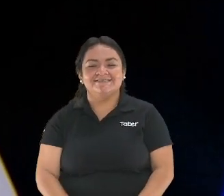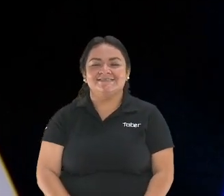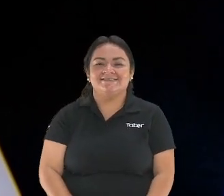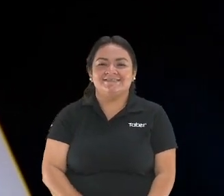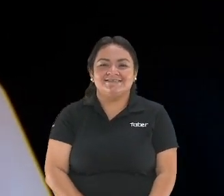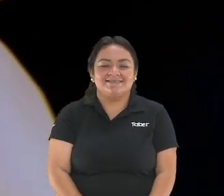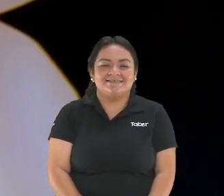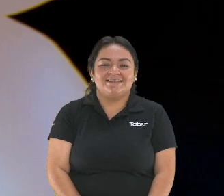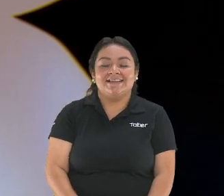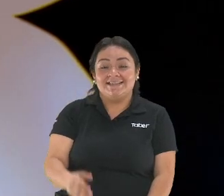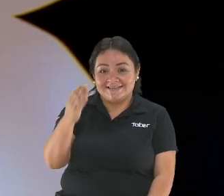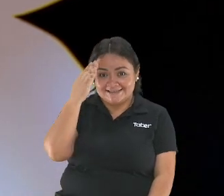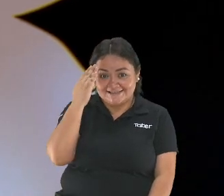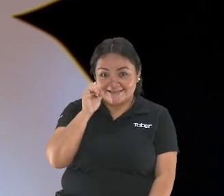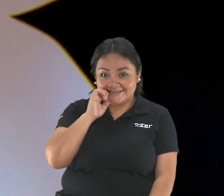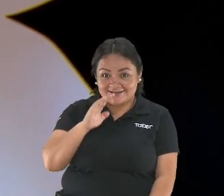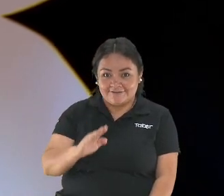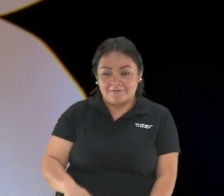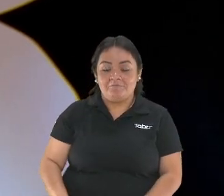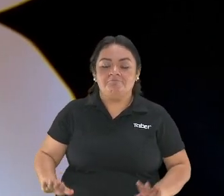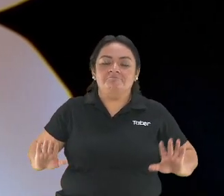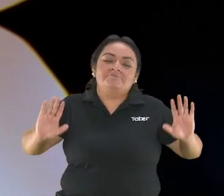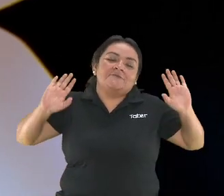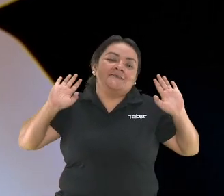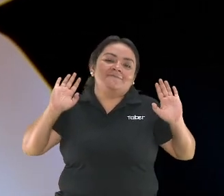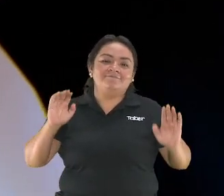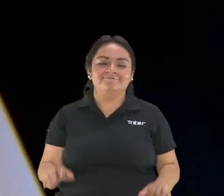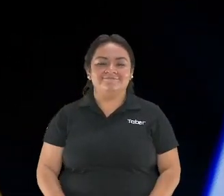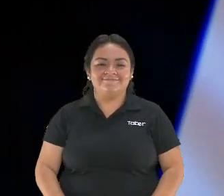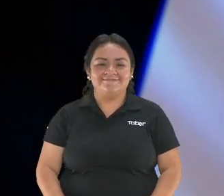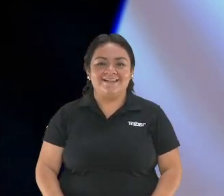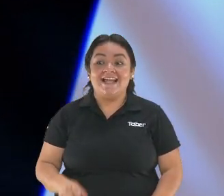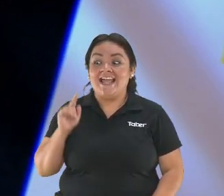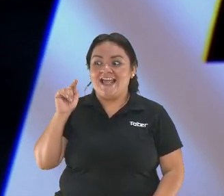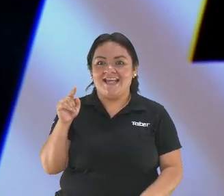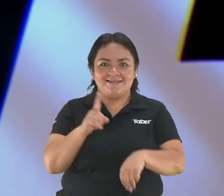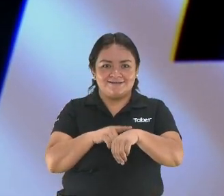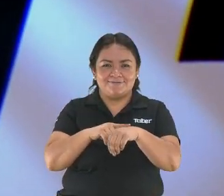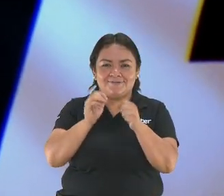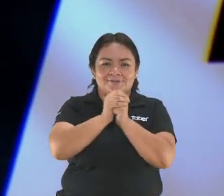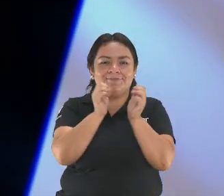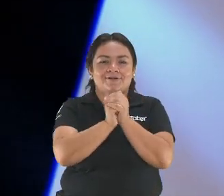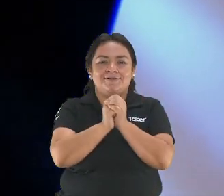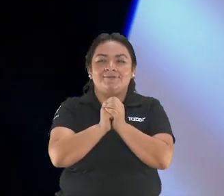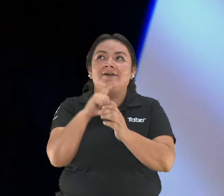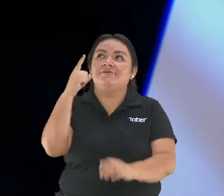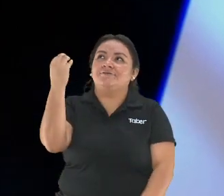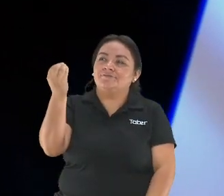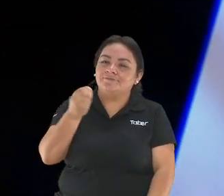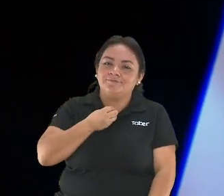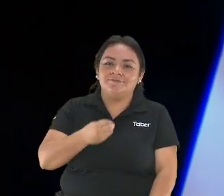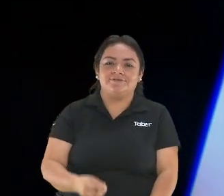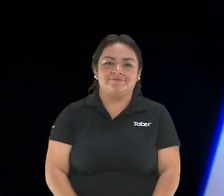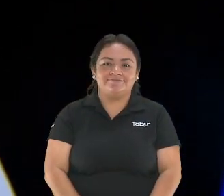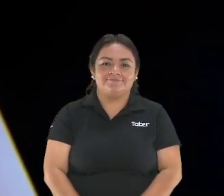sabe que dijo yo bueno en ese momento de la prueba dios proveyó